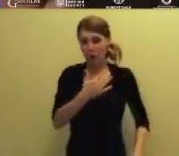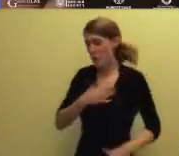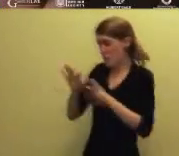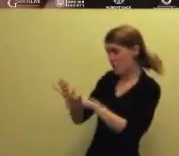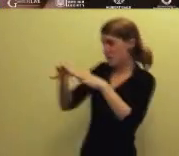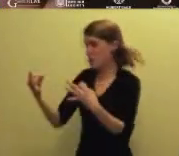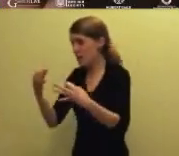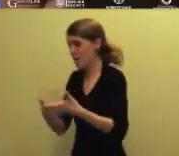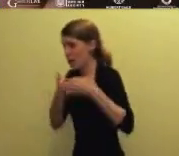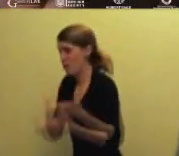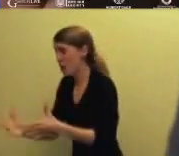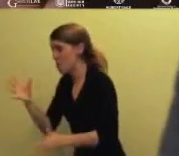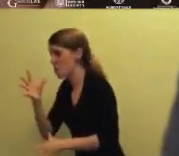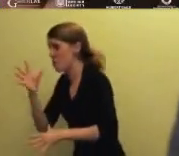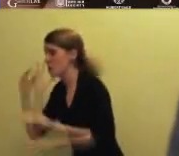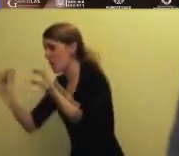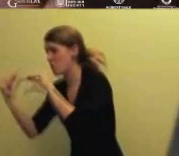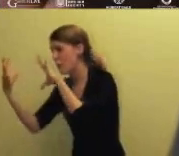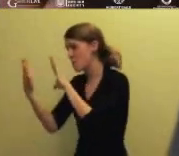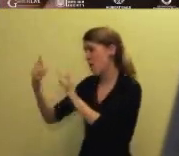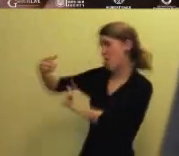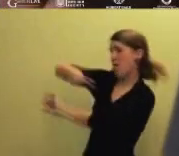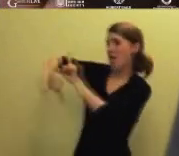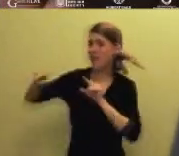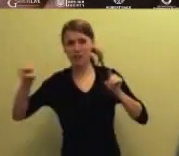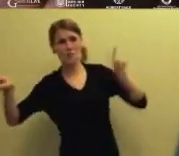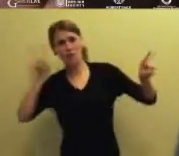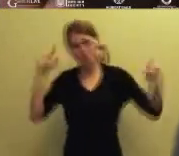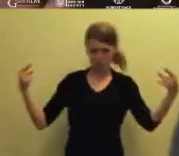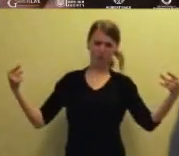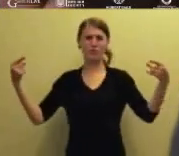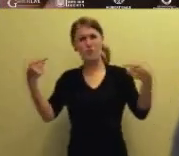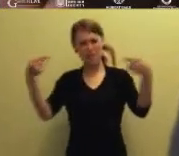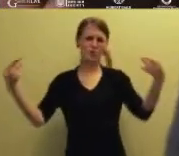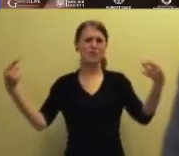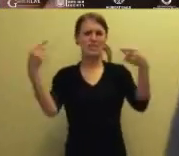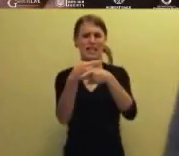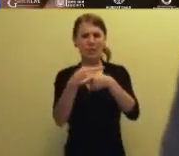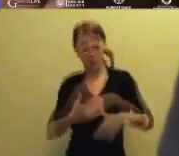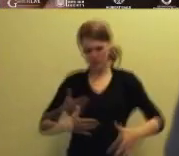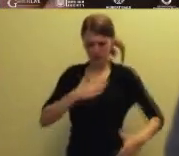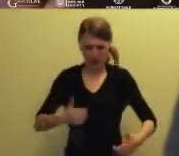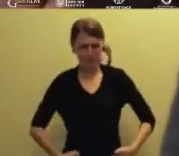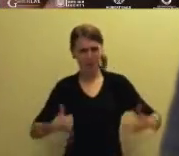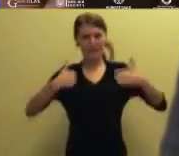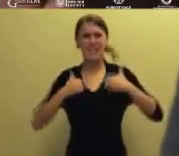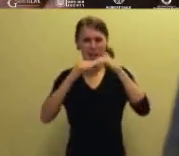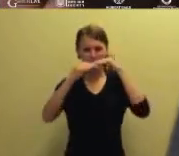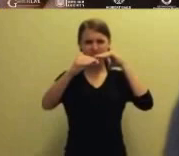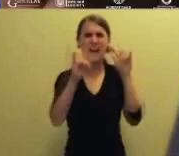también está gente y de nuevos que técnicamente la película pero es que ni eso o sea ni eso ni ni la forma se salva